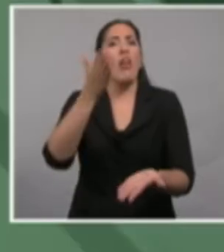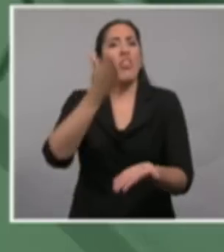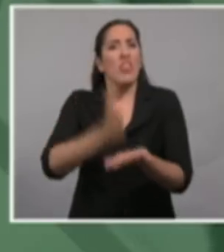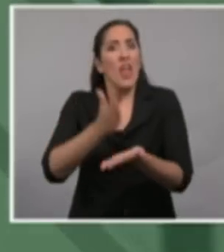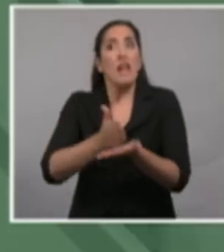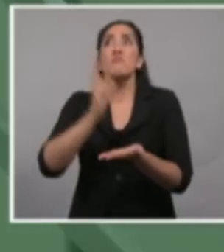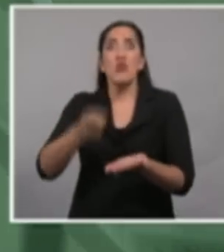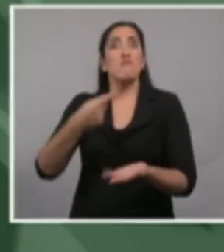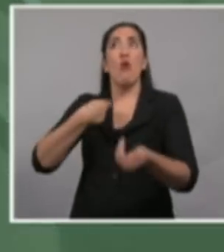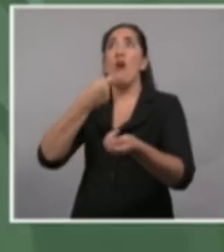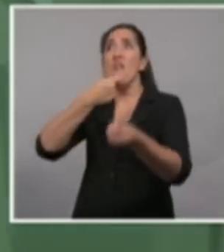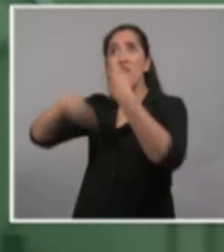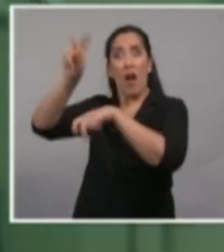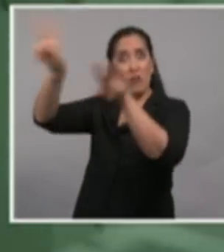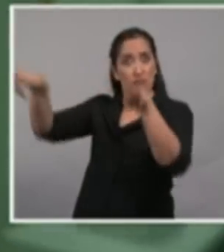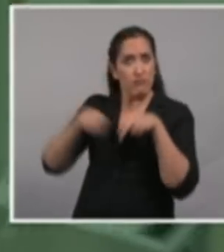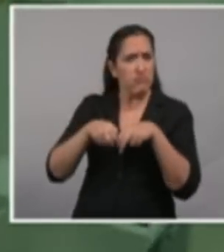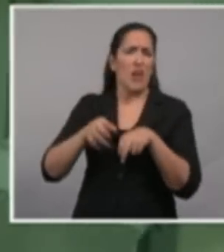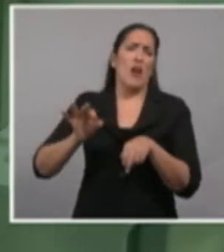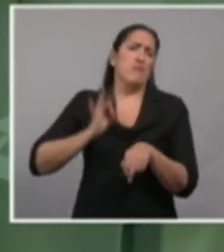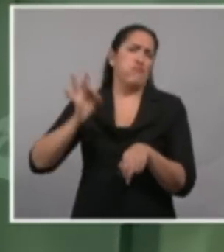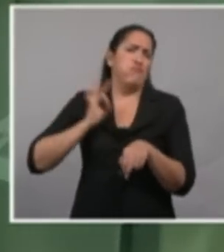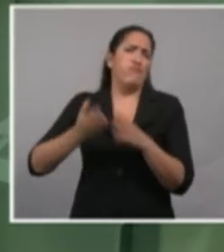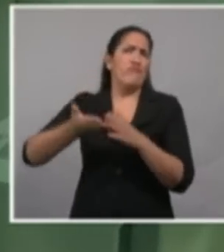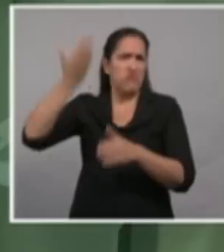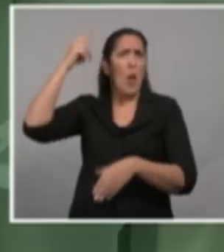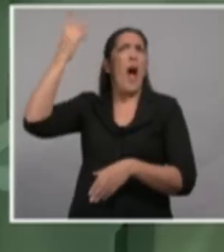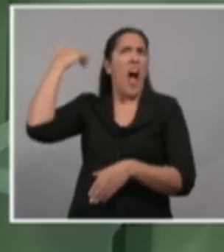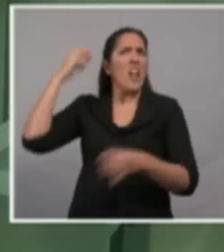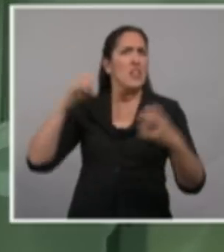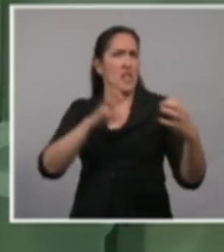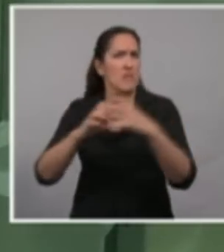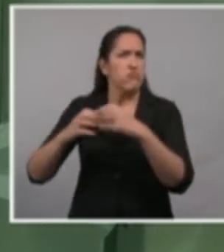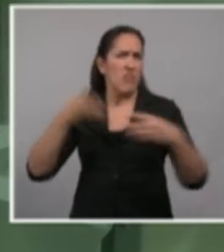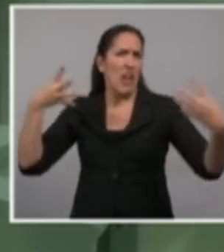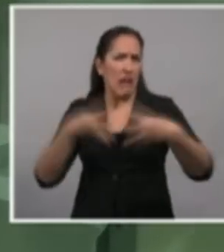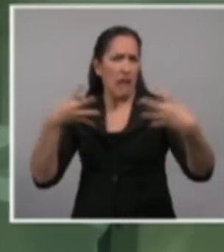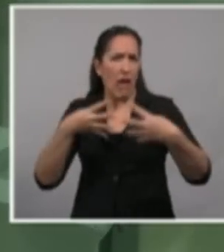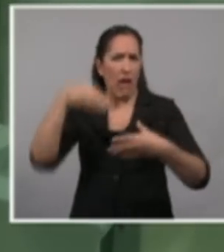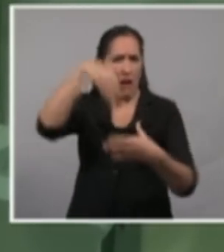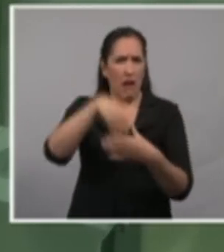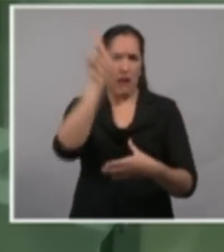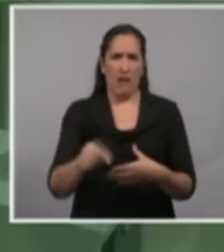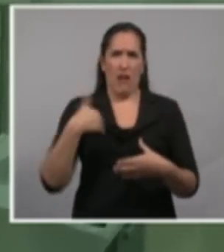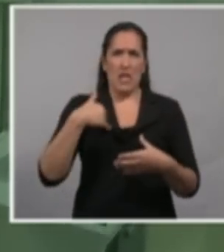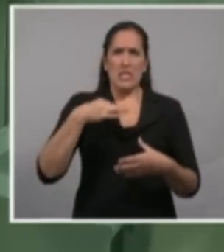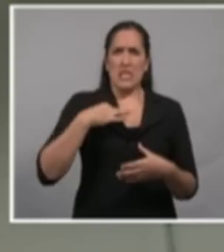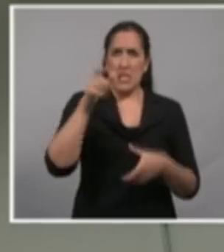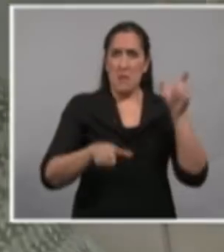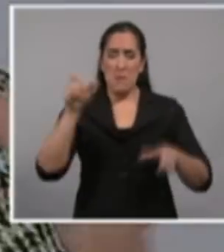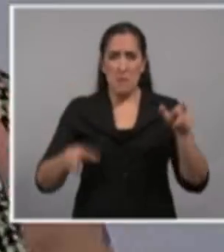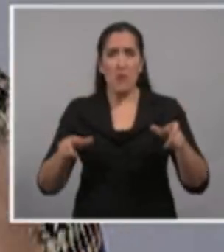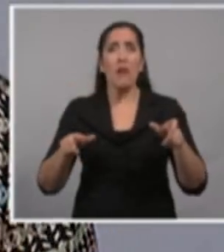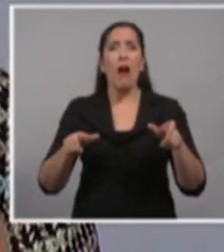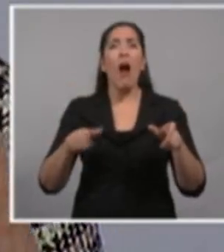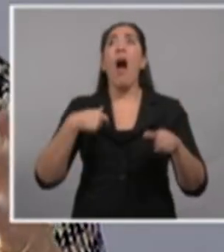exportación, que siempre, históricamente, hasta causó guerras civiles durante el siglo XIX, decidimos